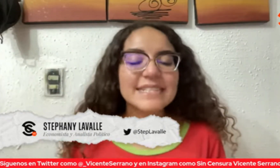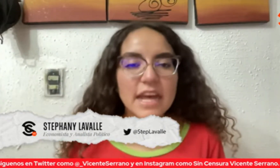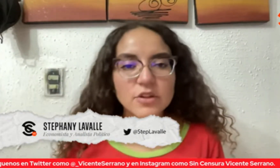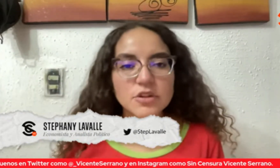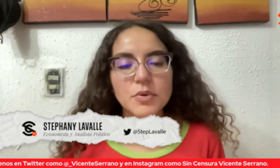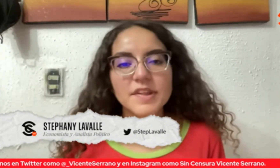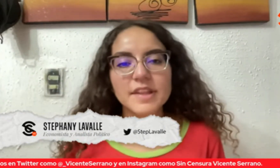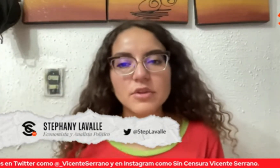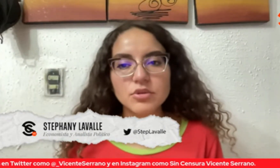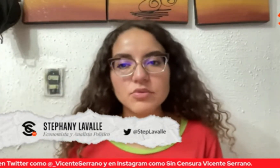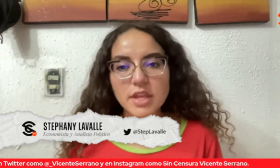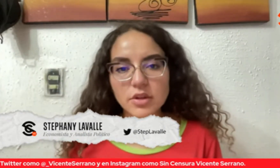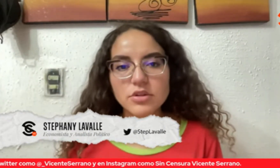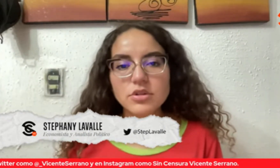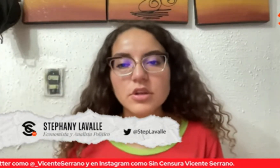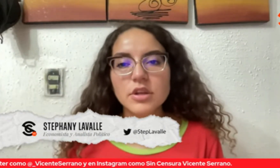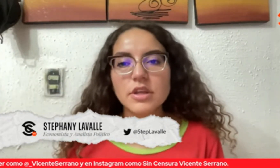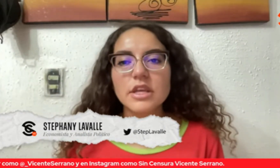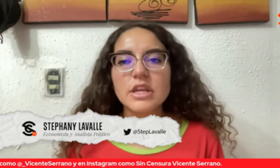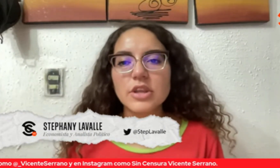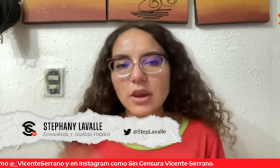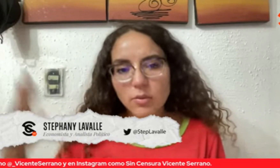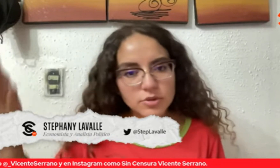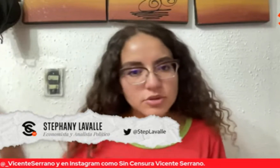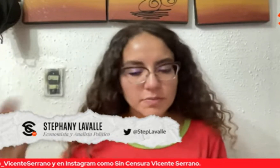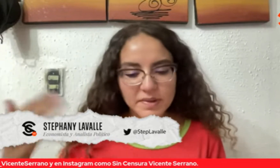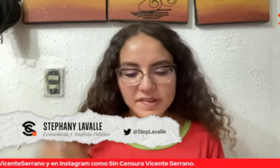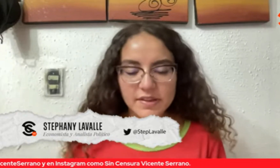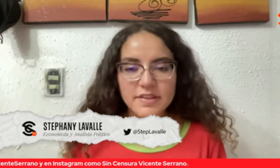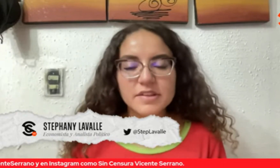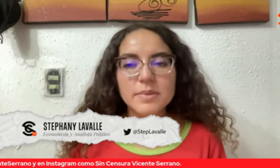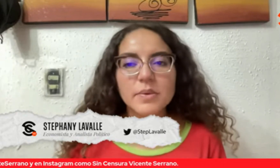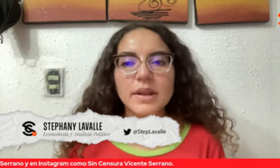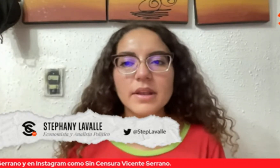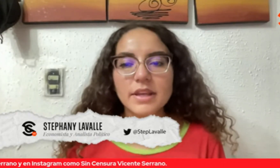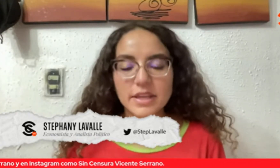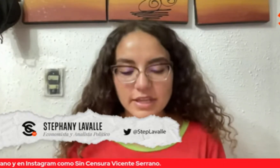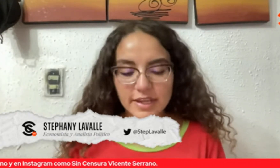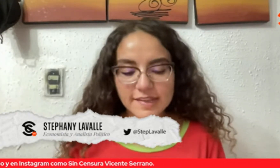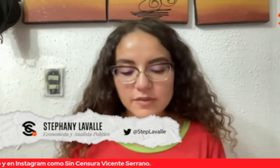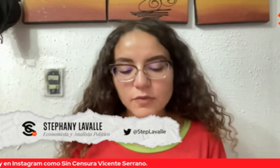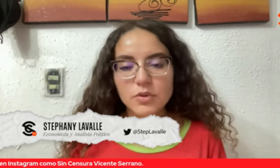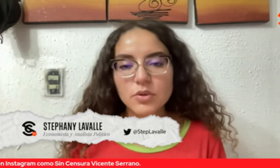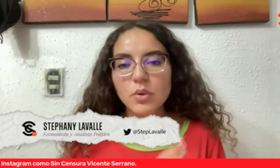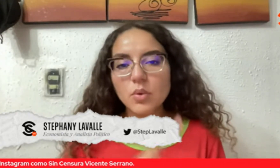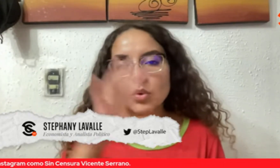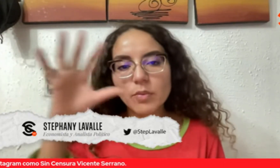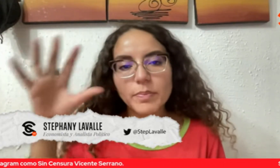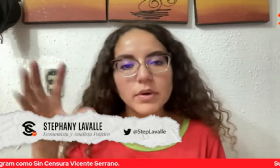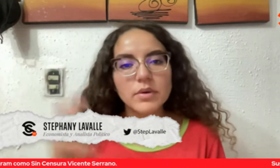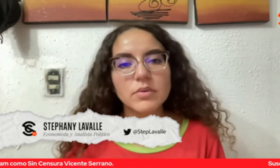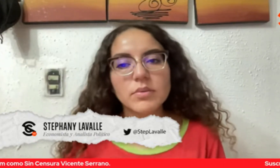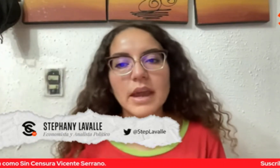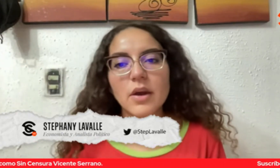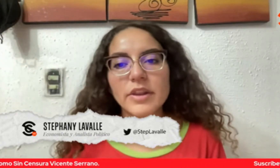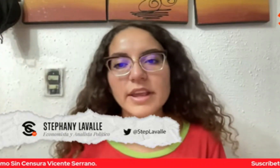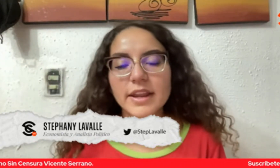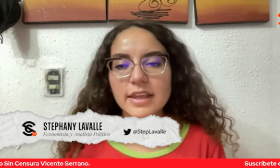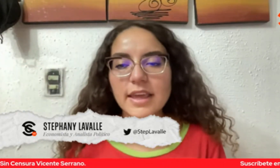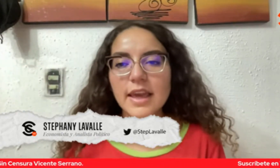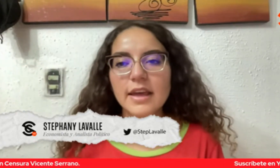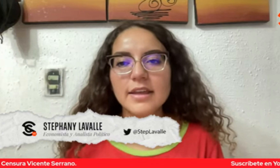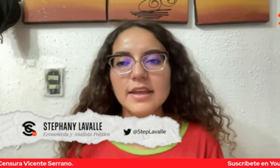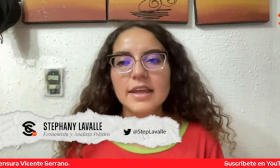pues financiados por Estados Unidos, y ya lo mostró el presidente Andrés Manuel. Y esto fue todo un grupo,